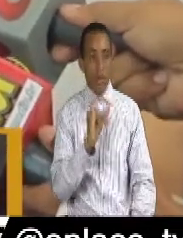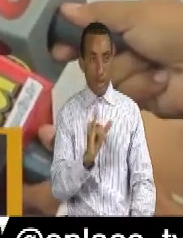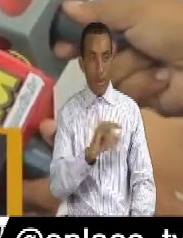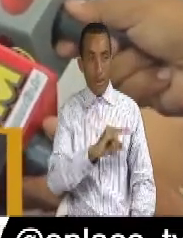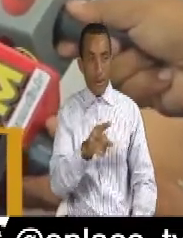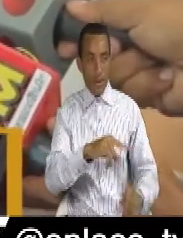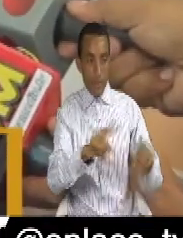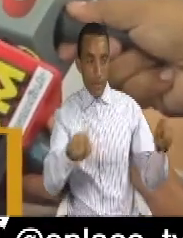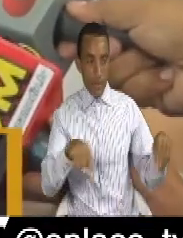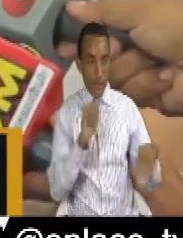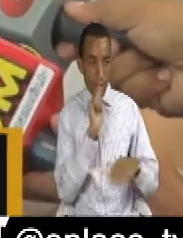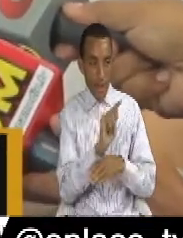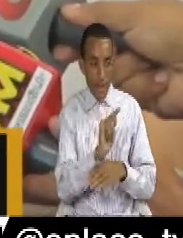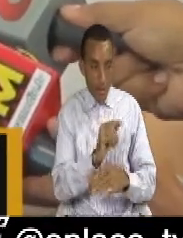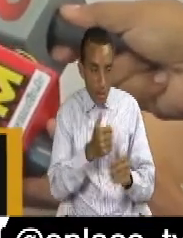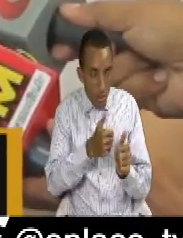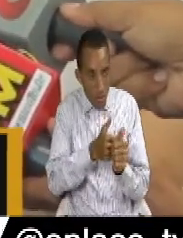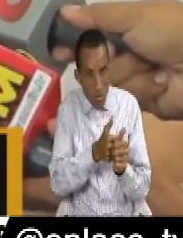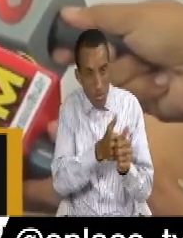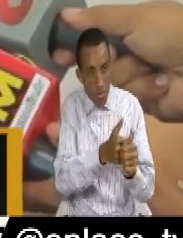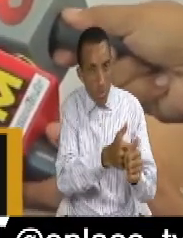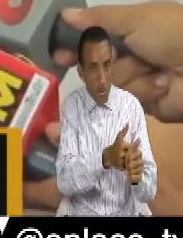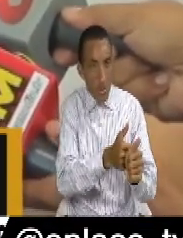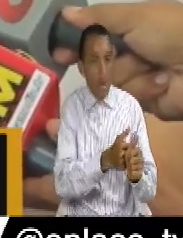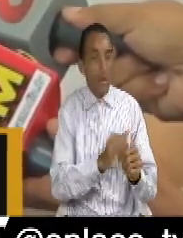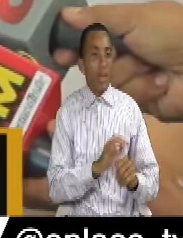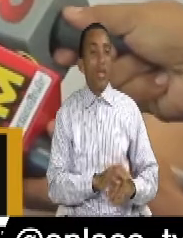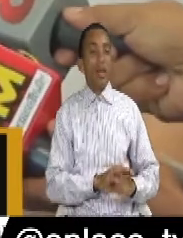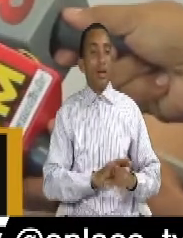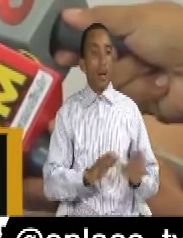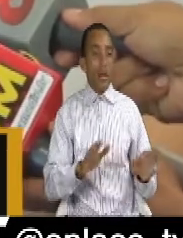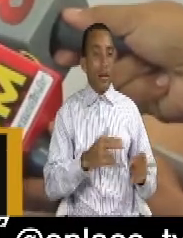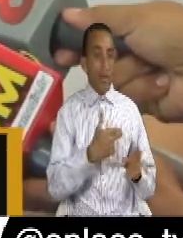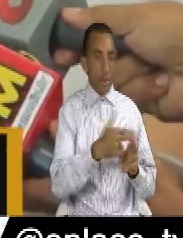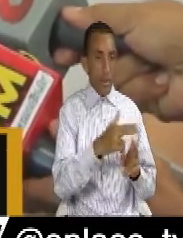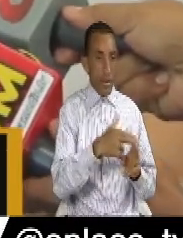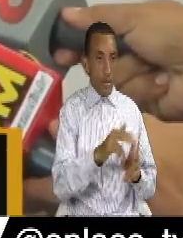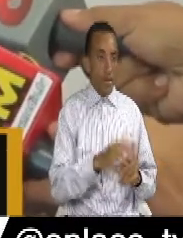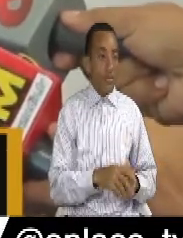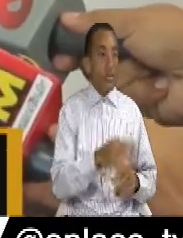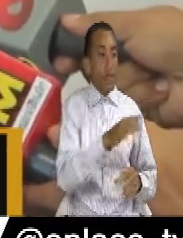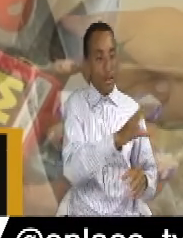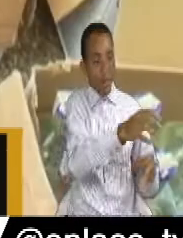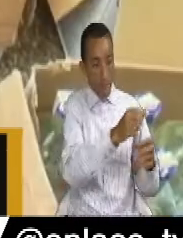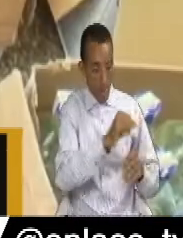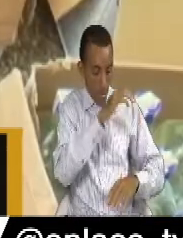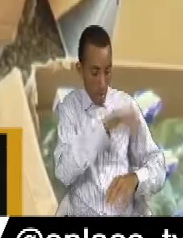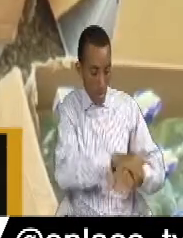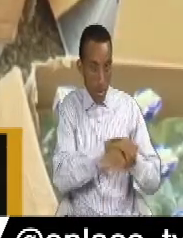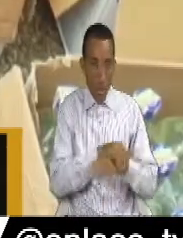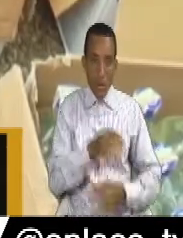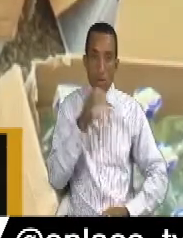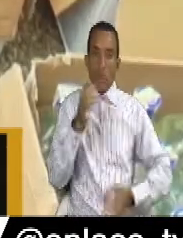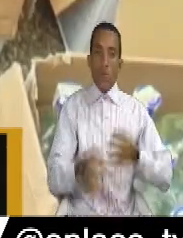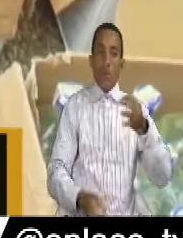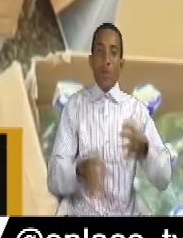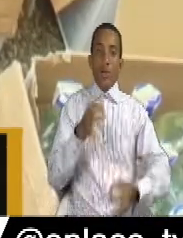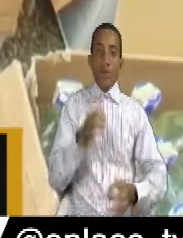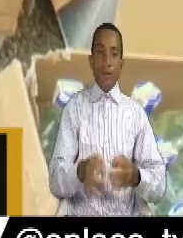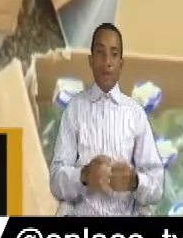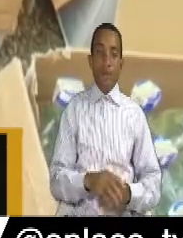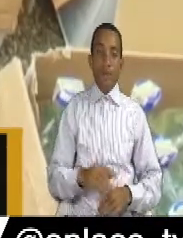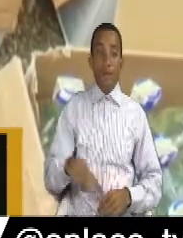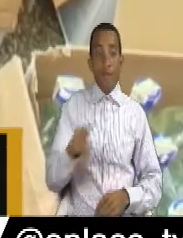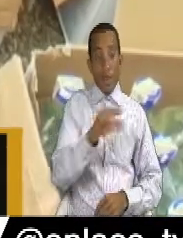este momento pues estamos a puerta de llevar ante un juez de control de garantías. Estos son los síntomas que